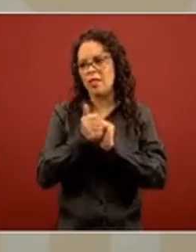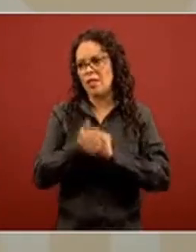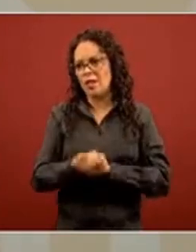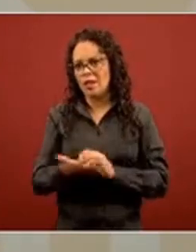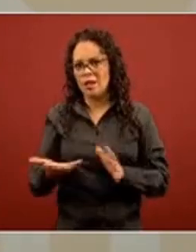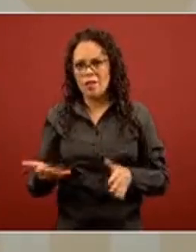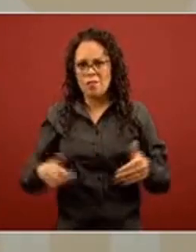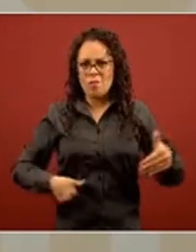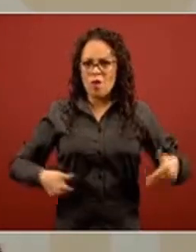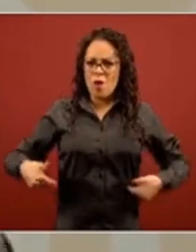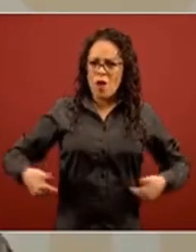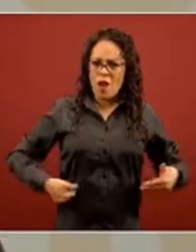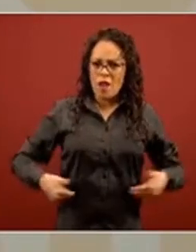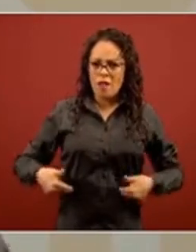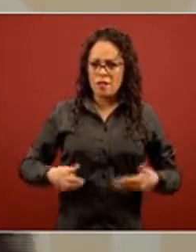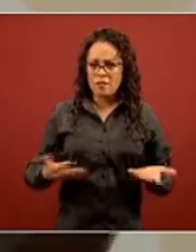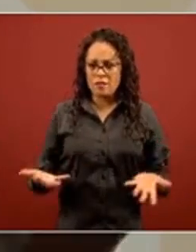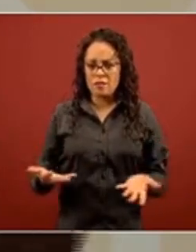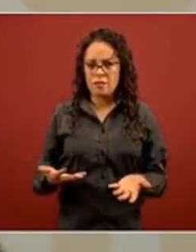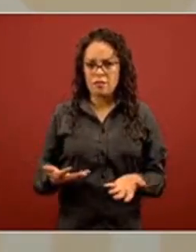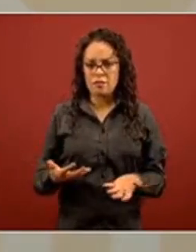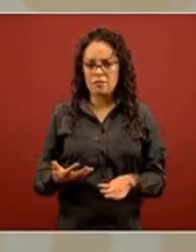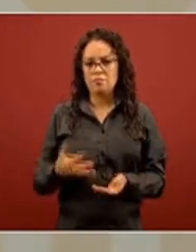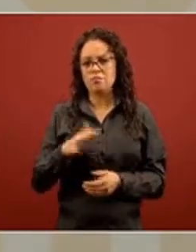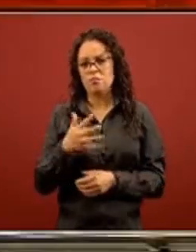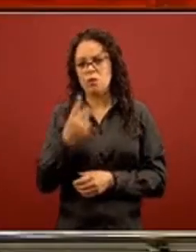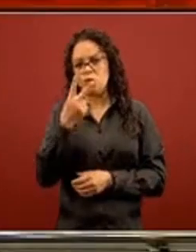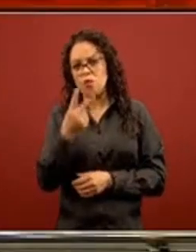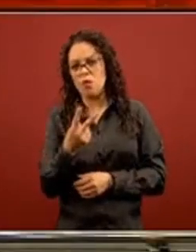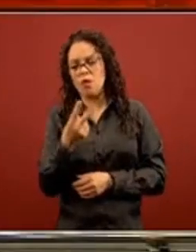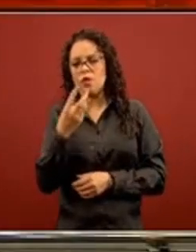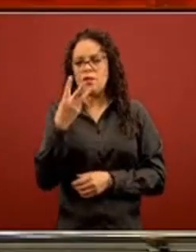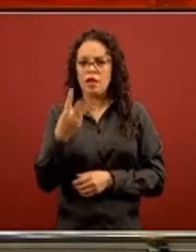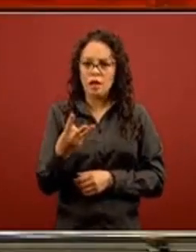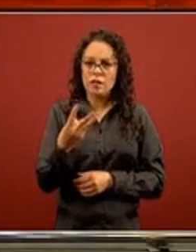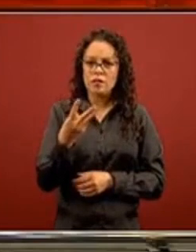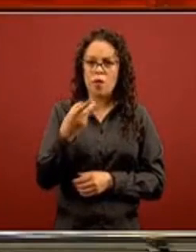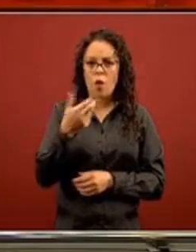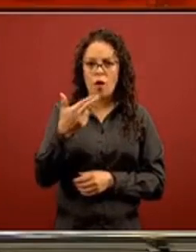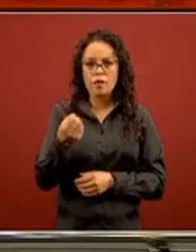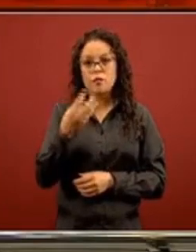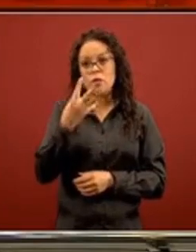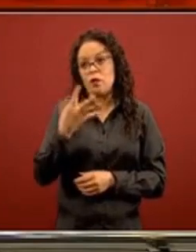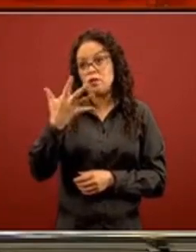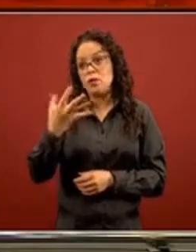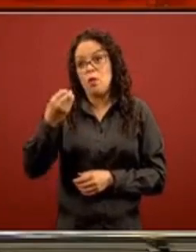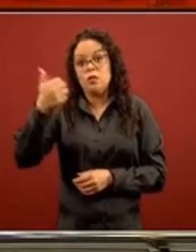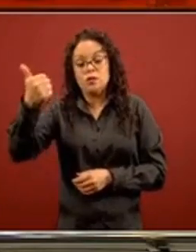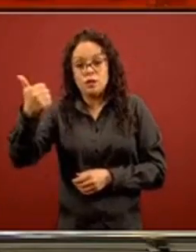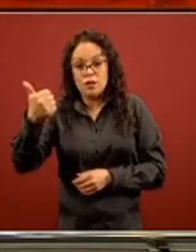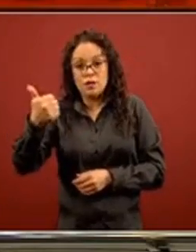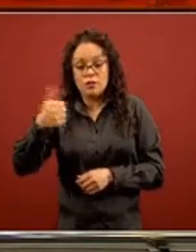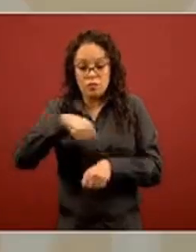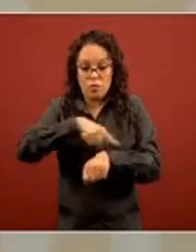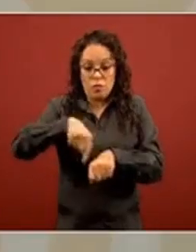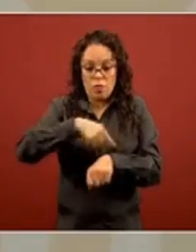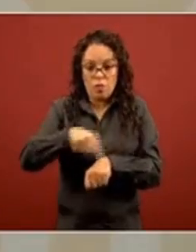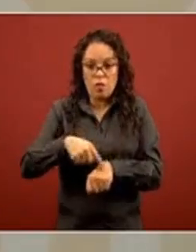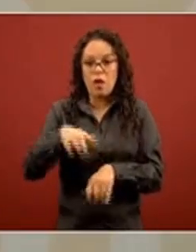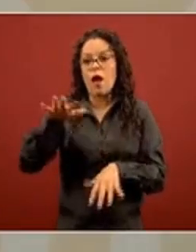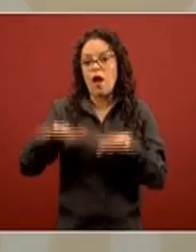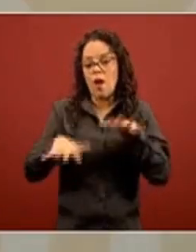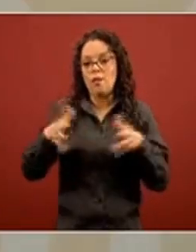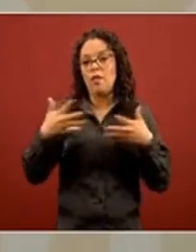dura 3 horas, vamos a decir, 4, 5, 6, a veces hay cirugías muy, muy largas, sabe que no se debe tocar la